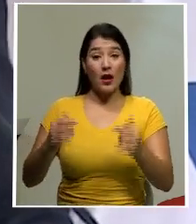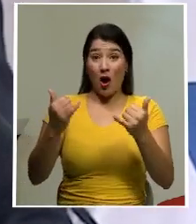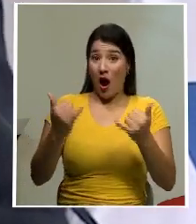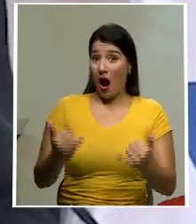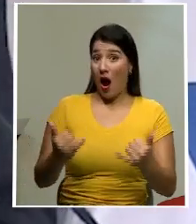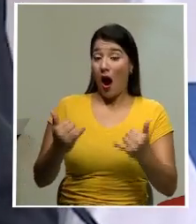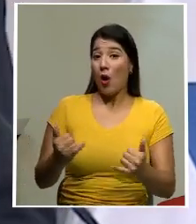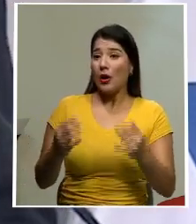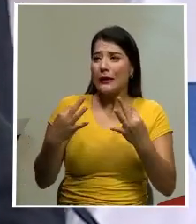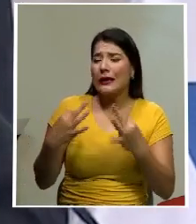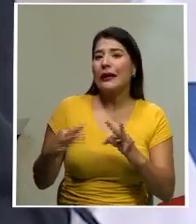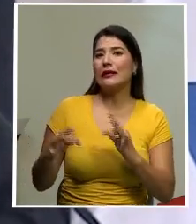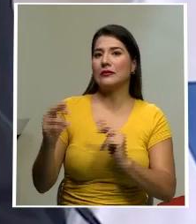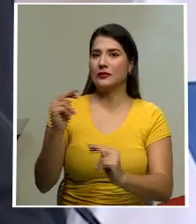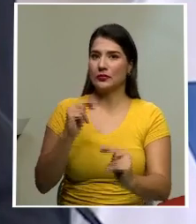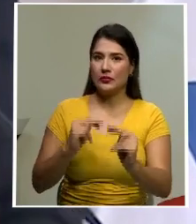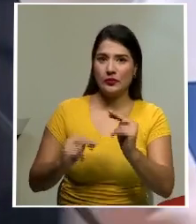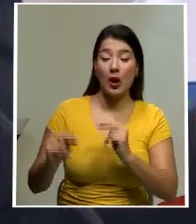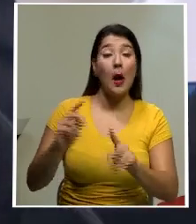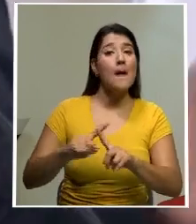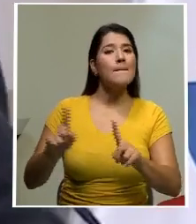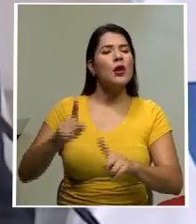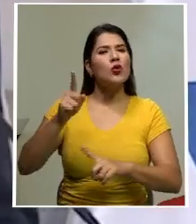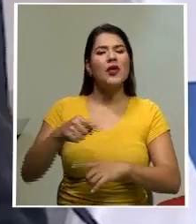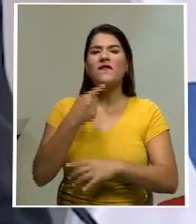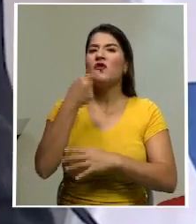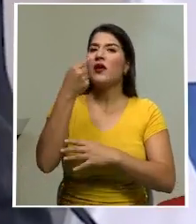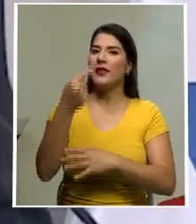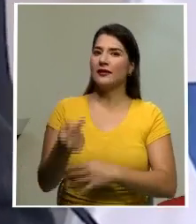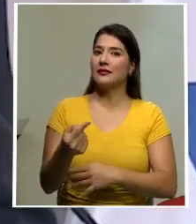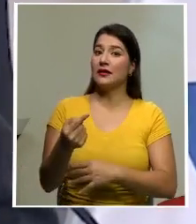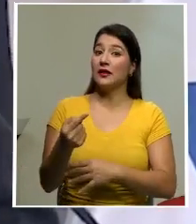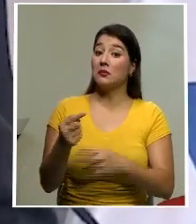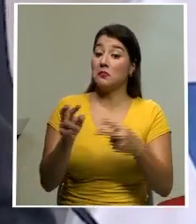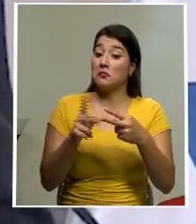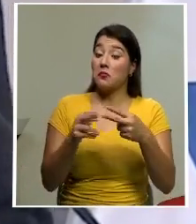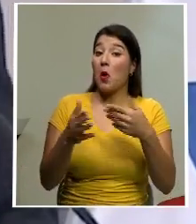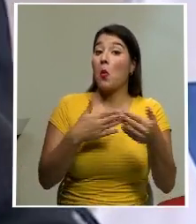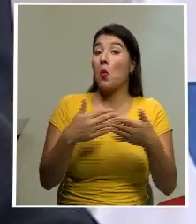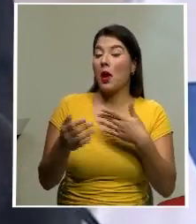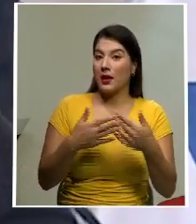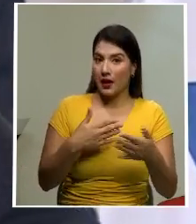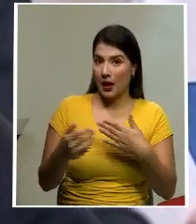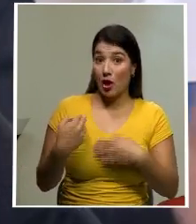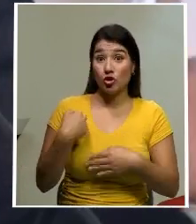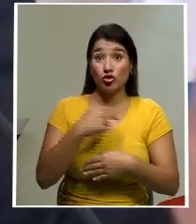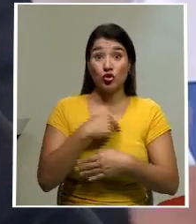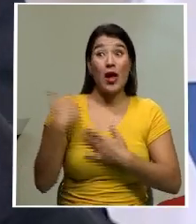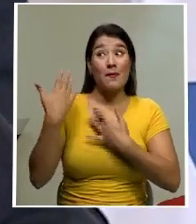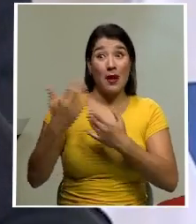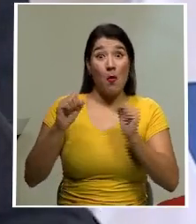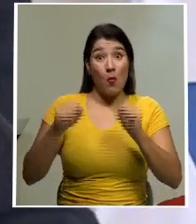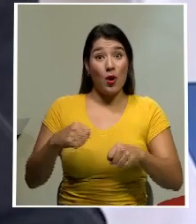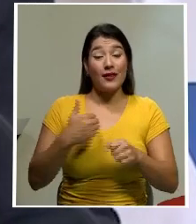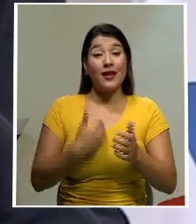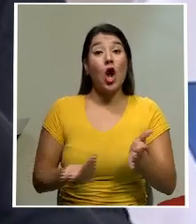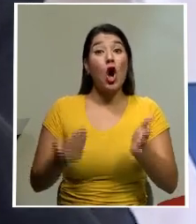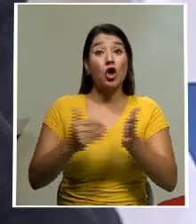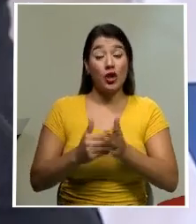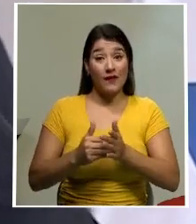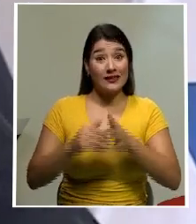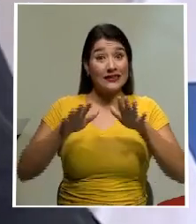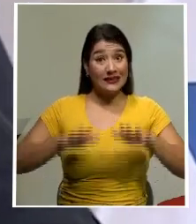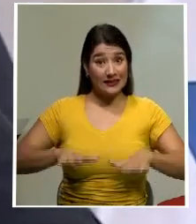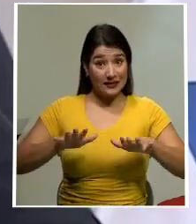en una disuasión contundente, pero debo decir que no descartamos ninguna opción. Esperamos restablecer la calma y esperamos poder